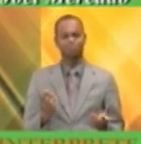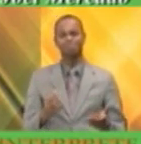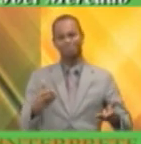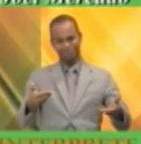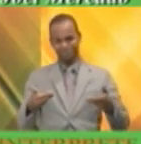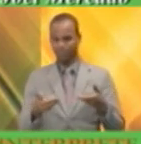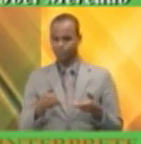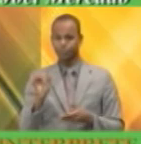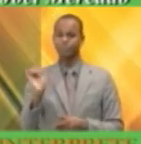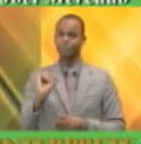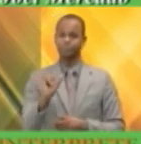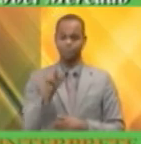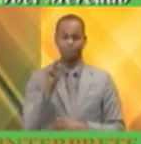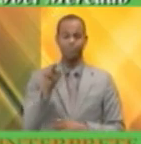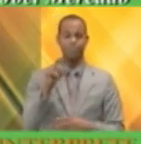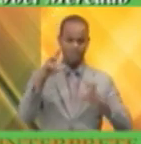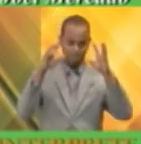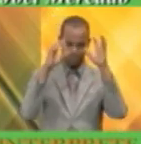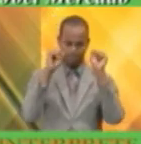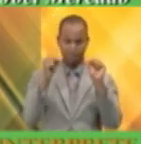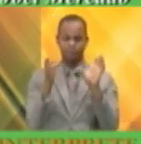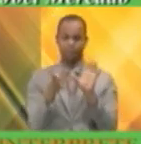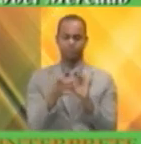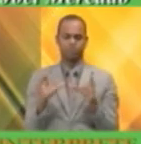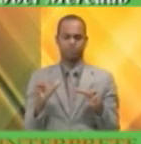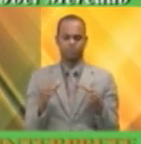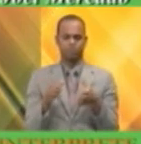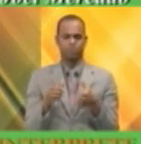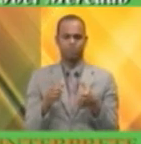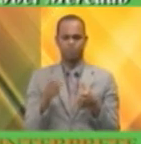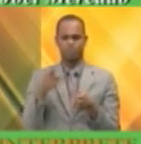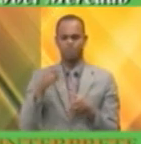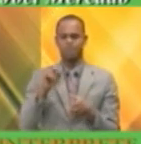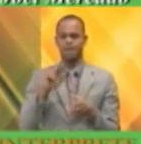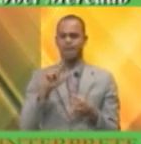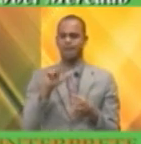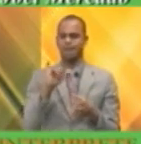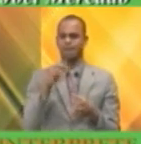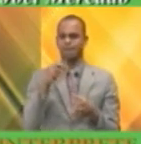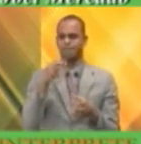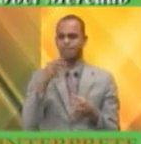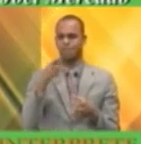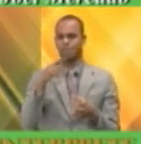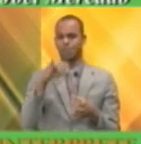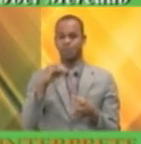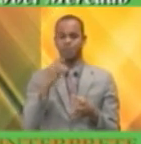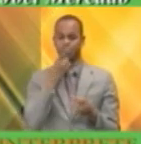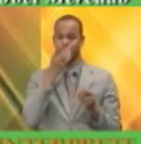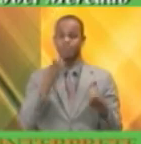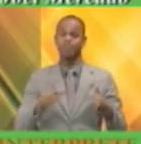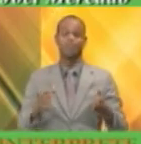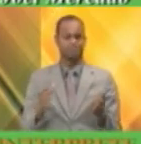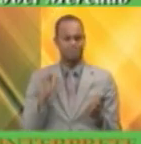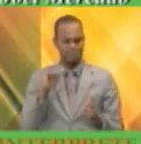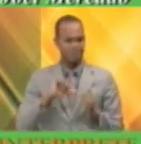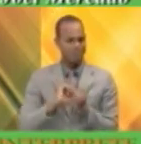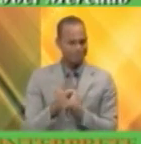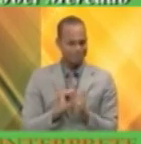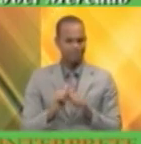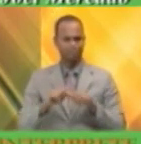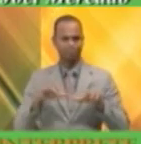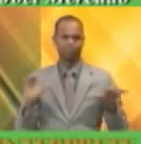También. Eladio es presidente del Comité Paralímpico Dominicano. Y vamos a hablar entonces de eso,